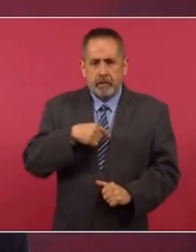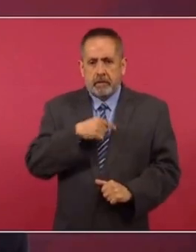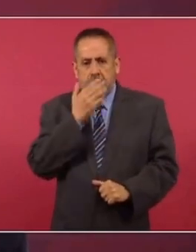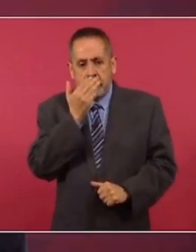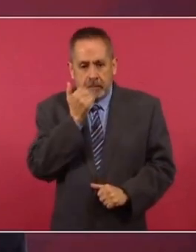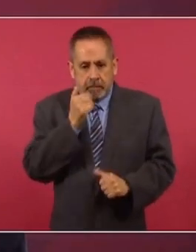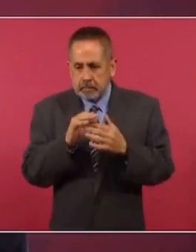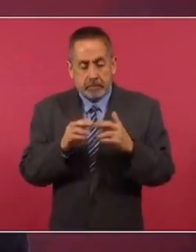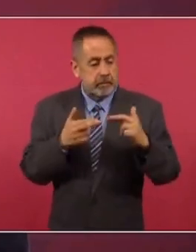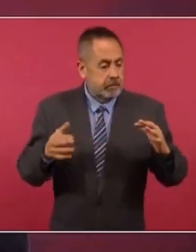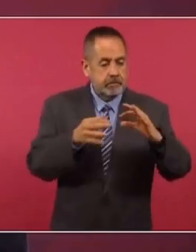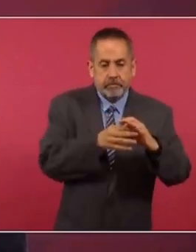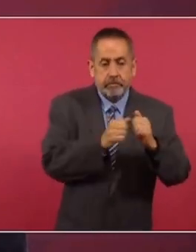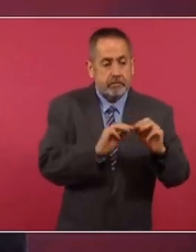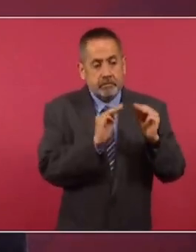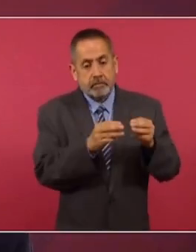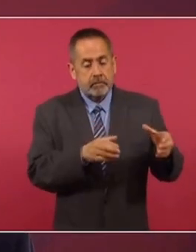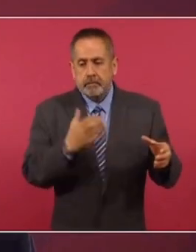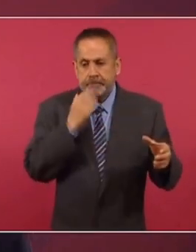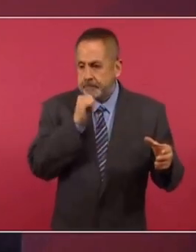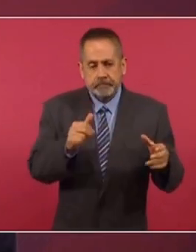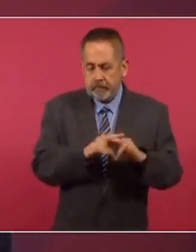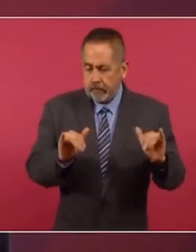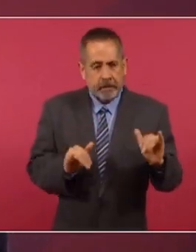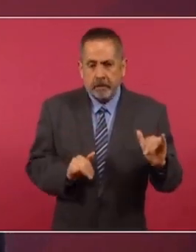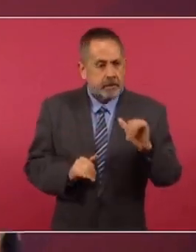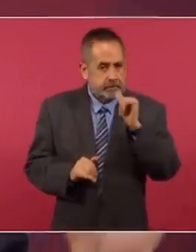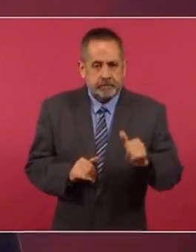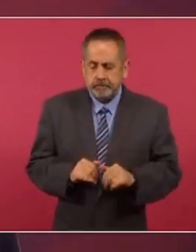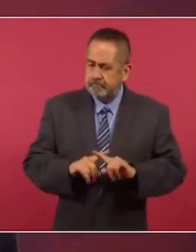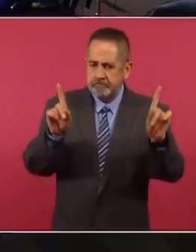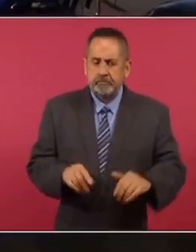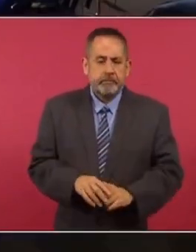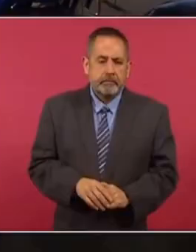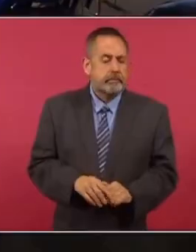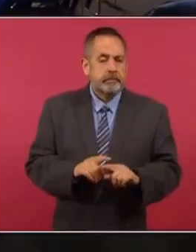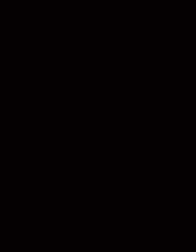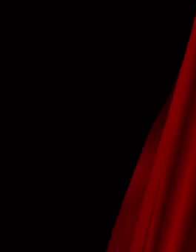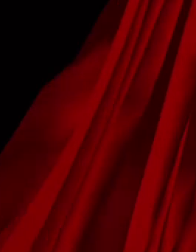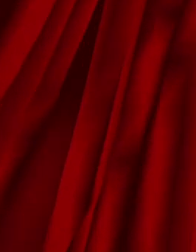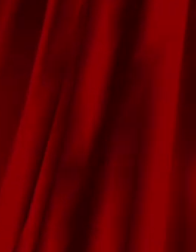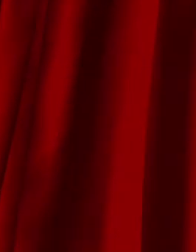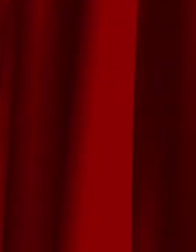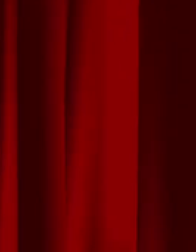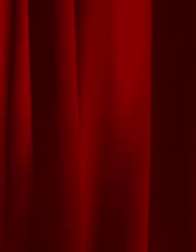asociados o involucrados con el narcotráfico. Somos distintos, somos diferentes.